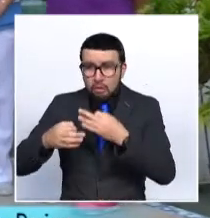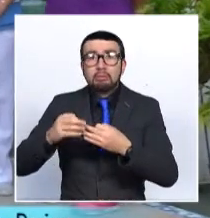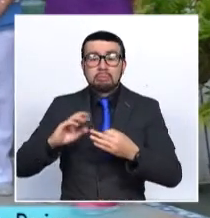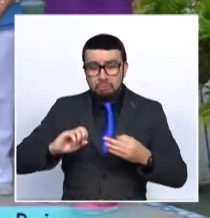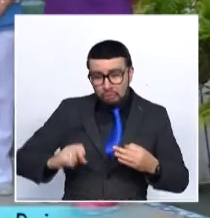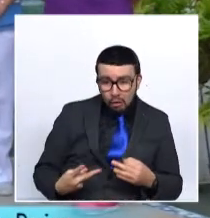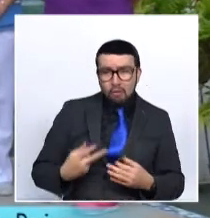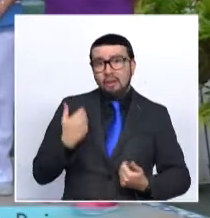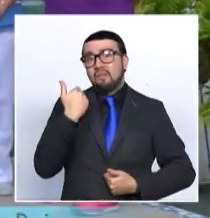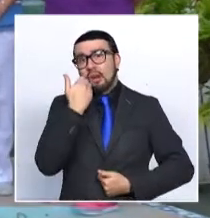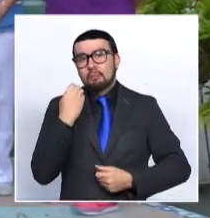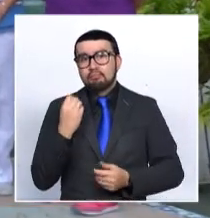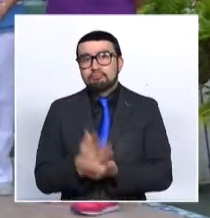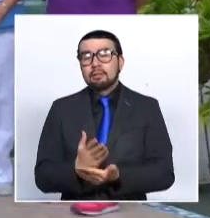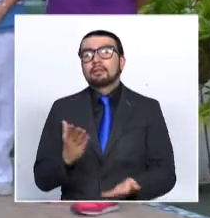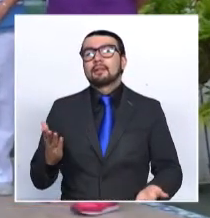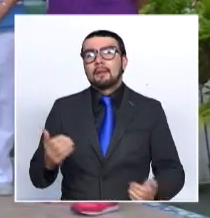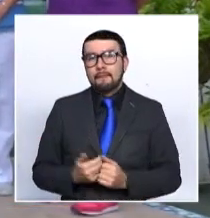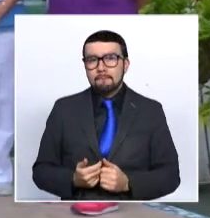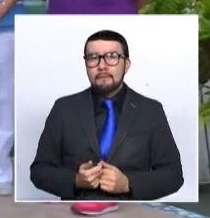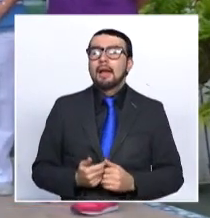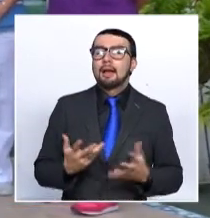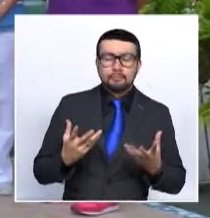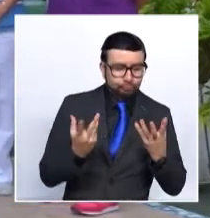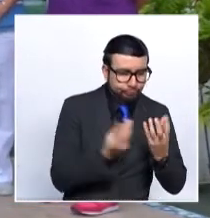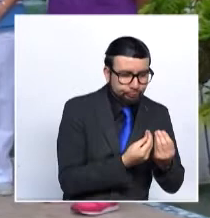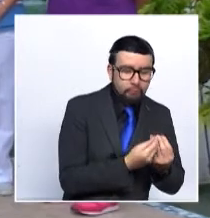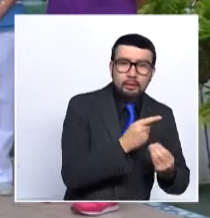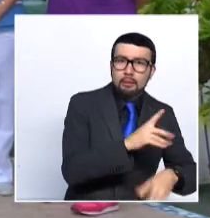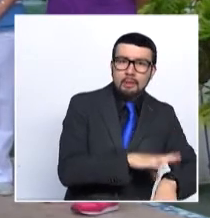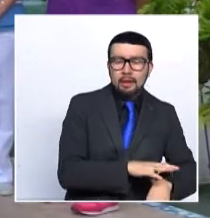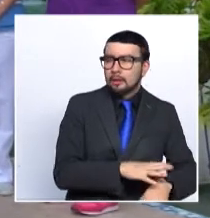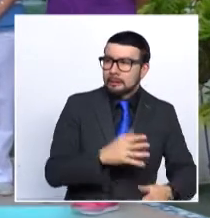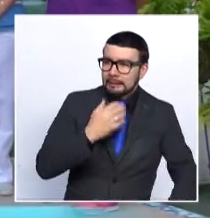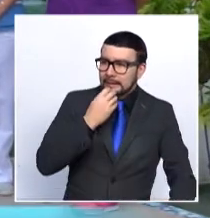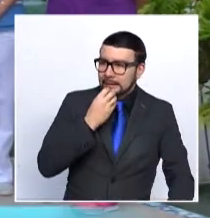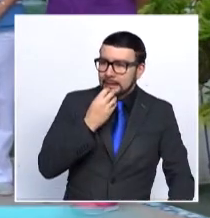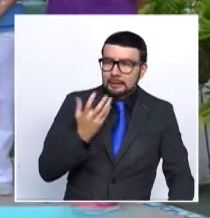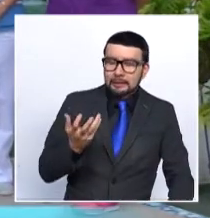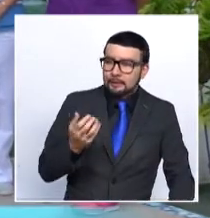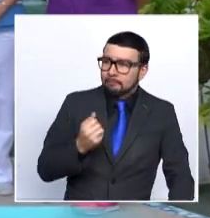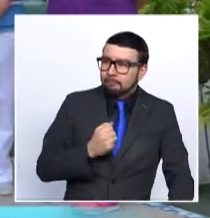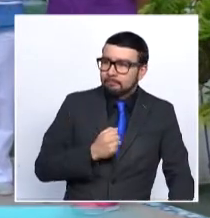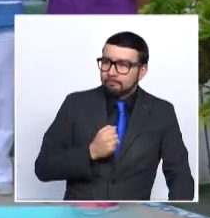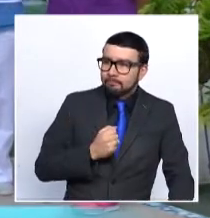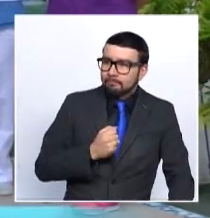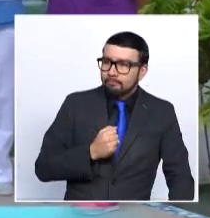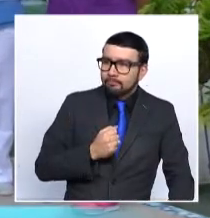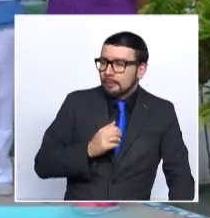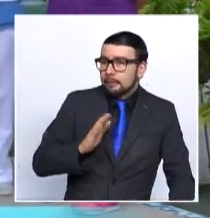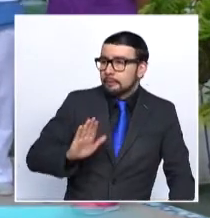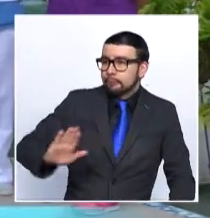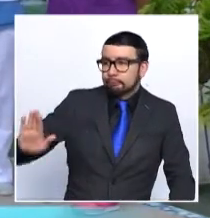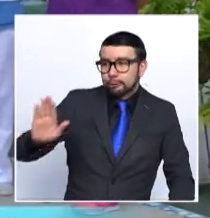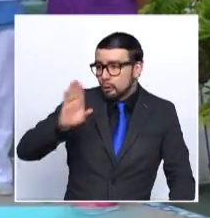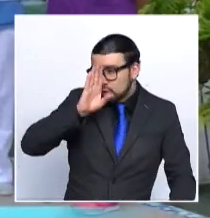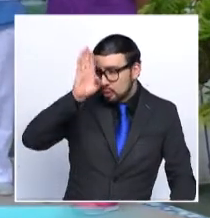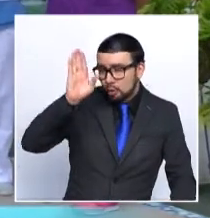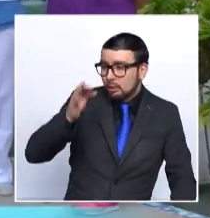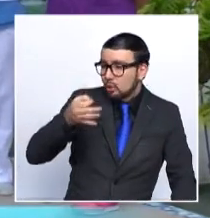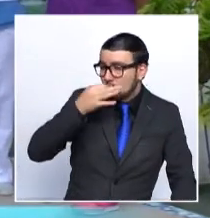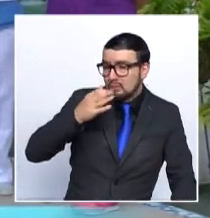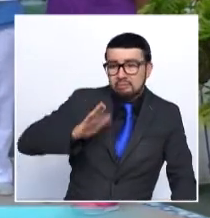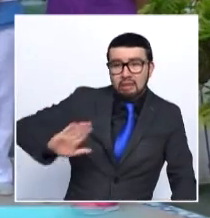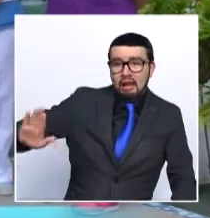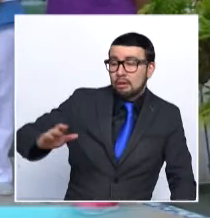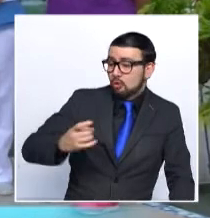estos. Y ahí es donde nosotros pues no estamos de acuerdo con que al paciente le digamos pues acostúmbrese al dolor, ya no hay más que